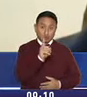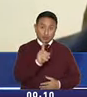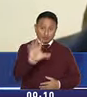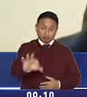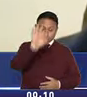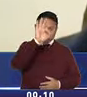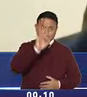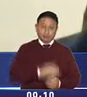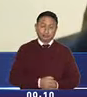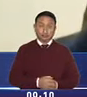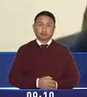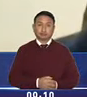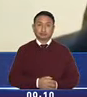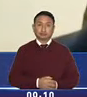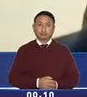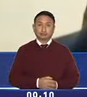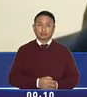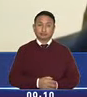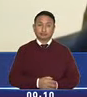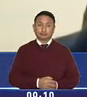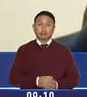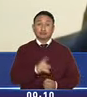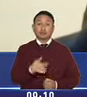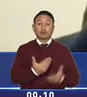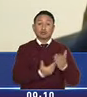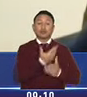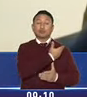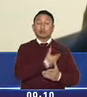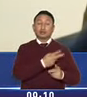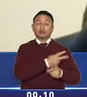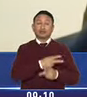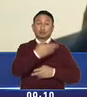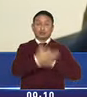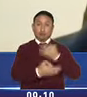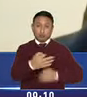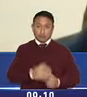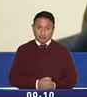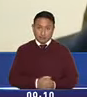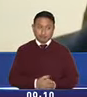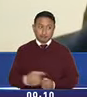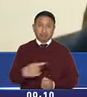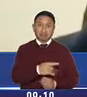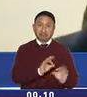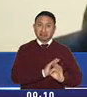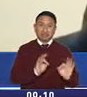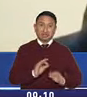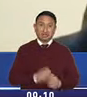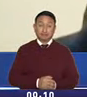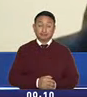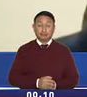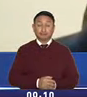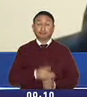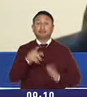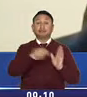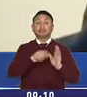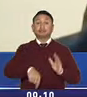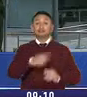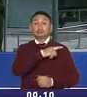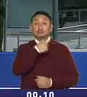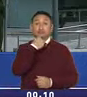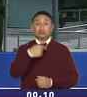de la Corte Nacional de Justicia al presidente del Consejo de la Judicatura. En tal razón, asegura el